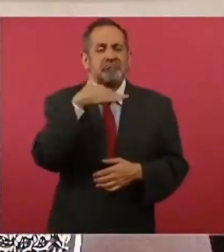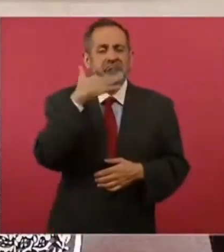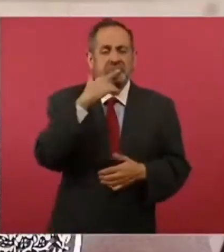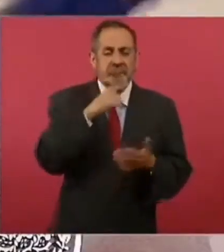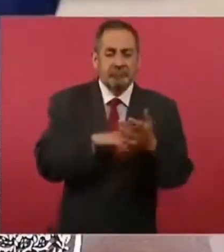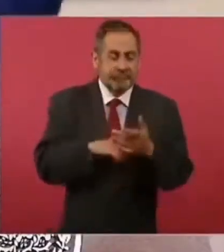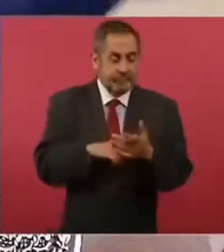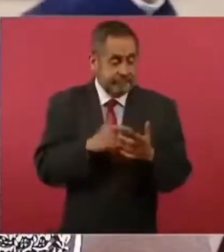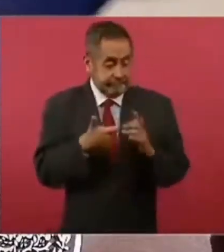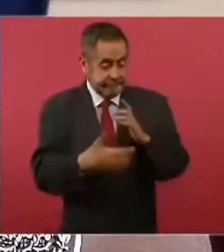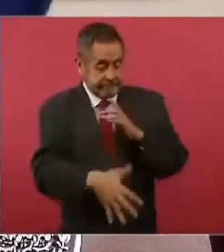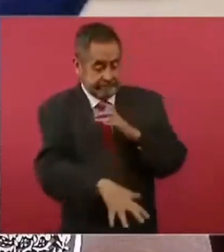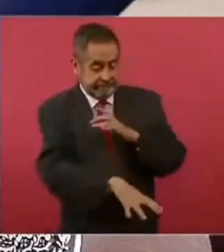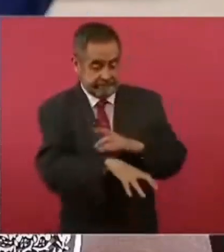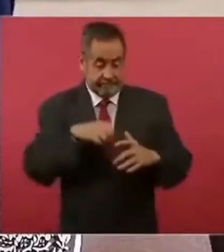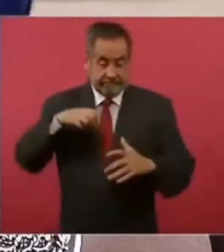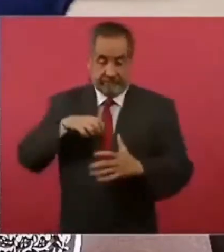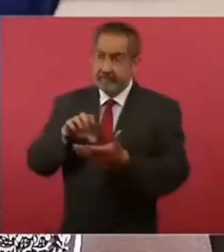saca el dinero.